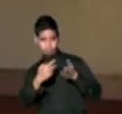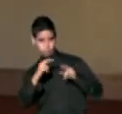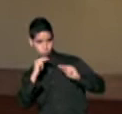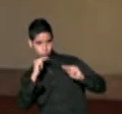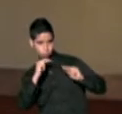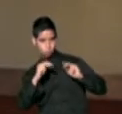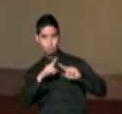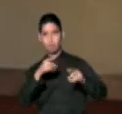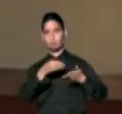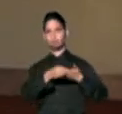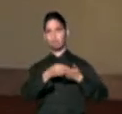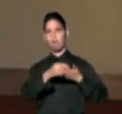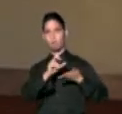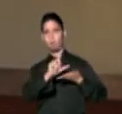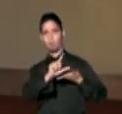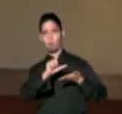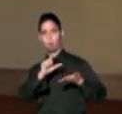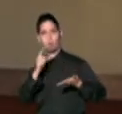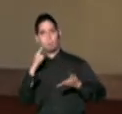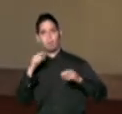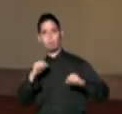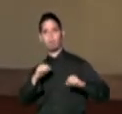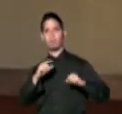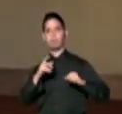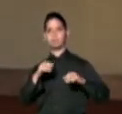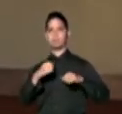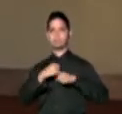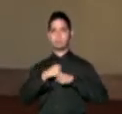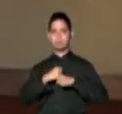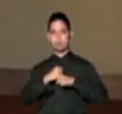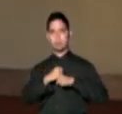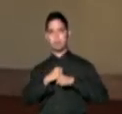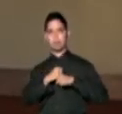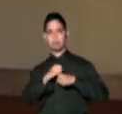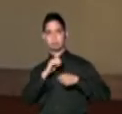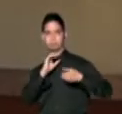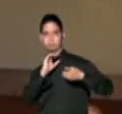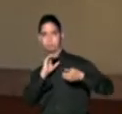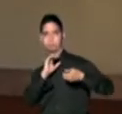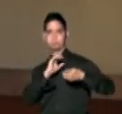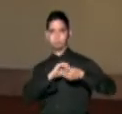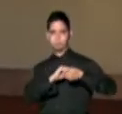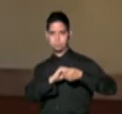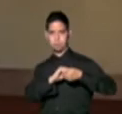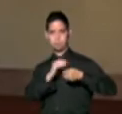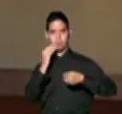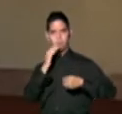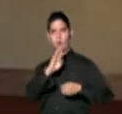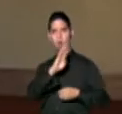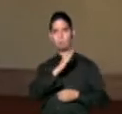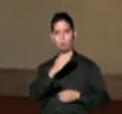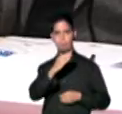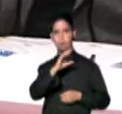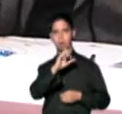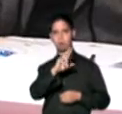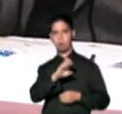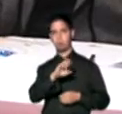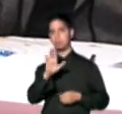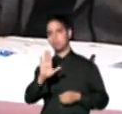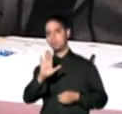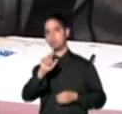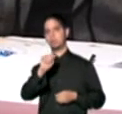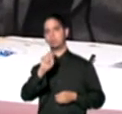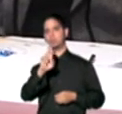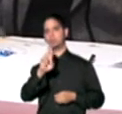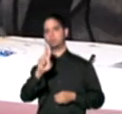lo que llamaríamos el puente entre esta legislación de Obamacare y la legislación de Trump.